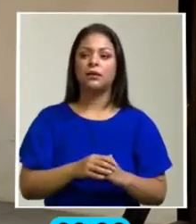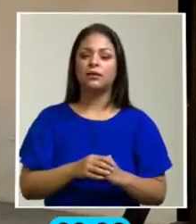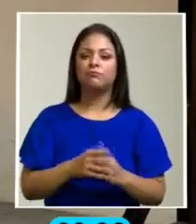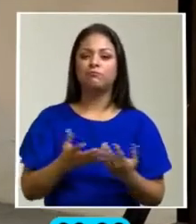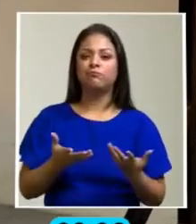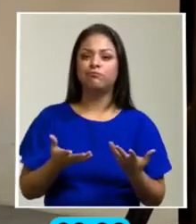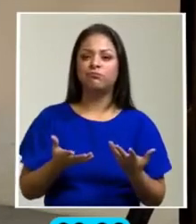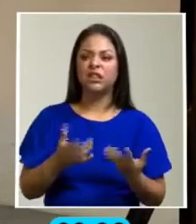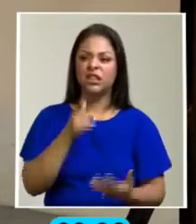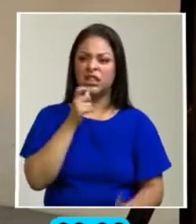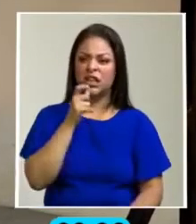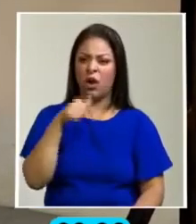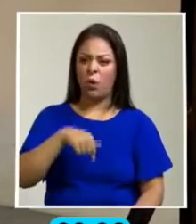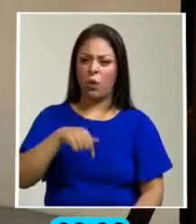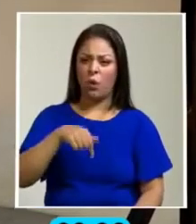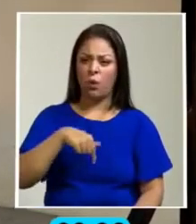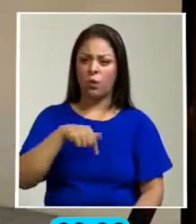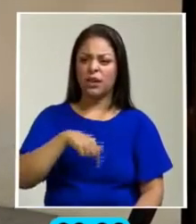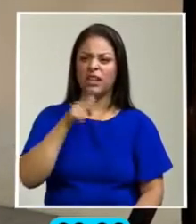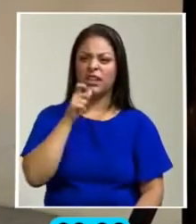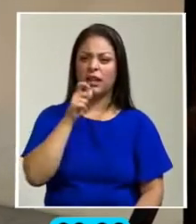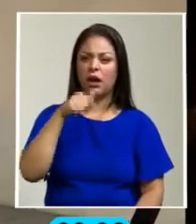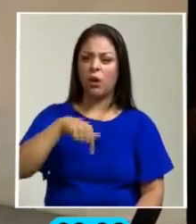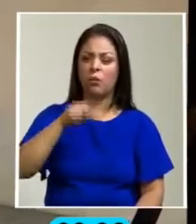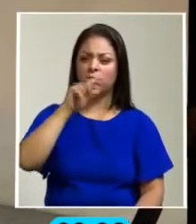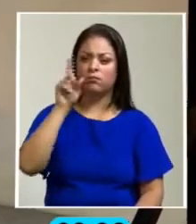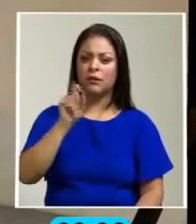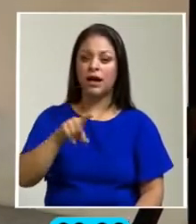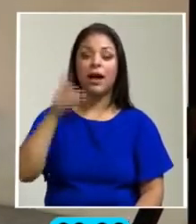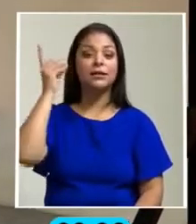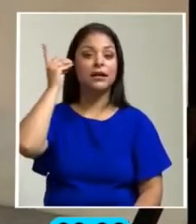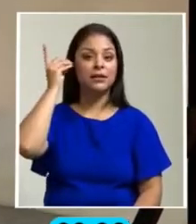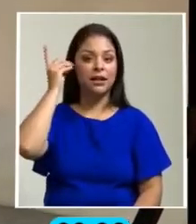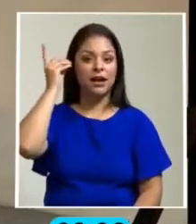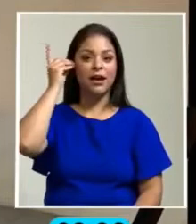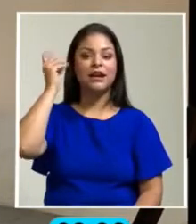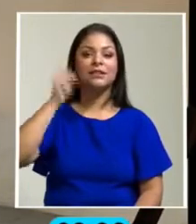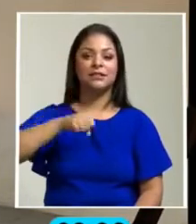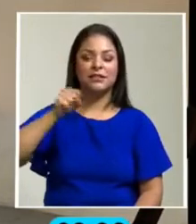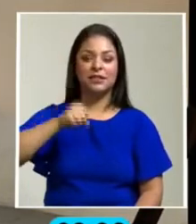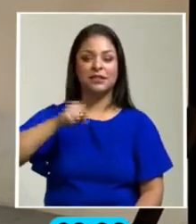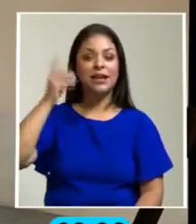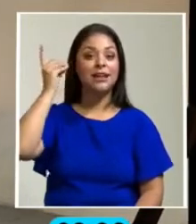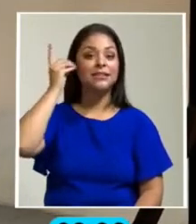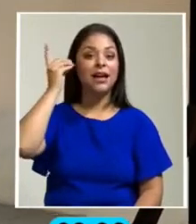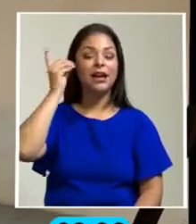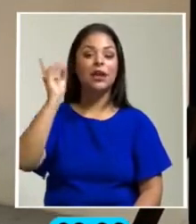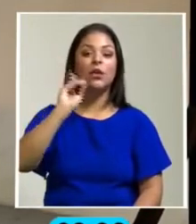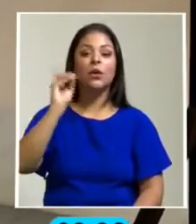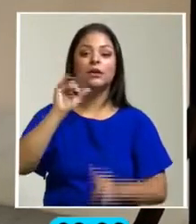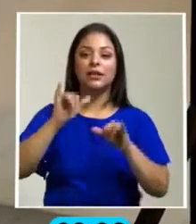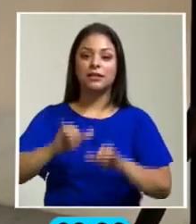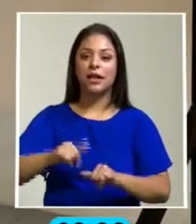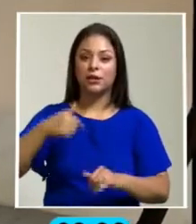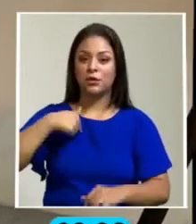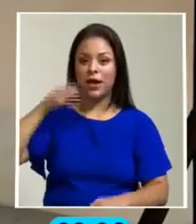¿Quién está hoy? ¿Quién está? ¡Ay! ¡Dayana! ¡Dayana! ¡Dayana, ¿dónde